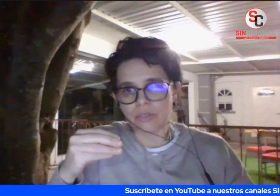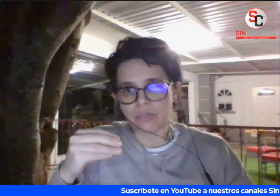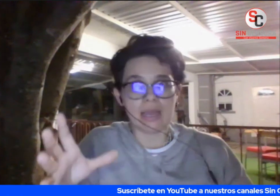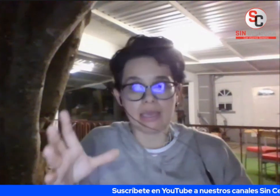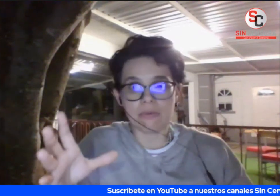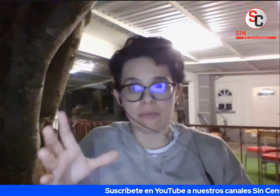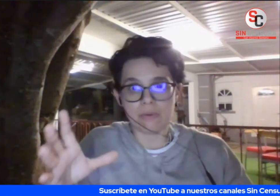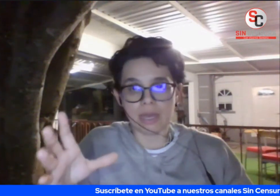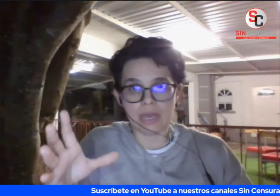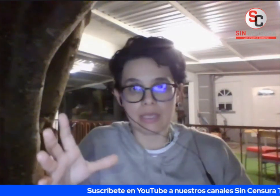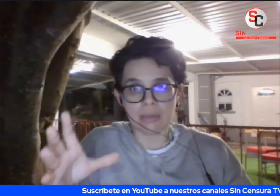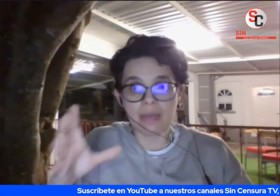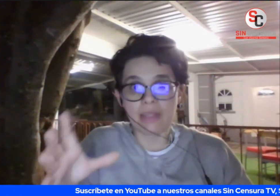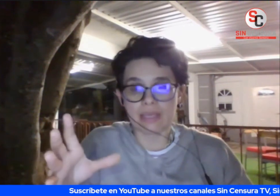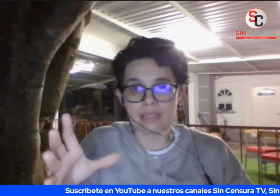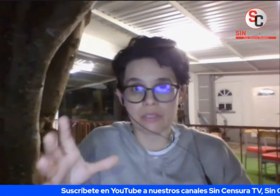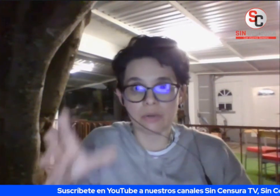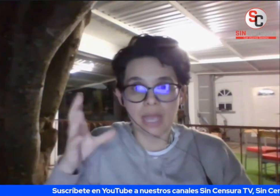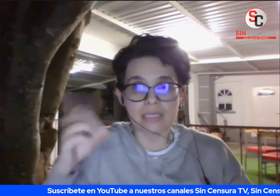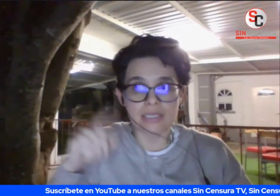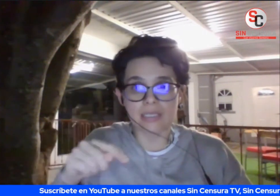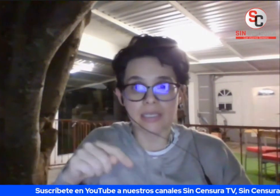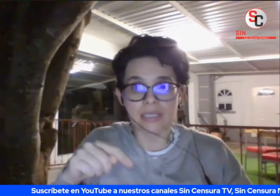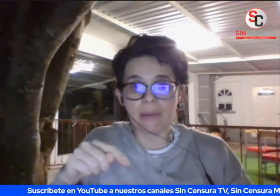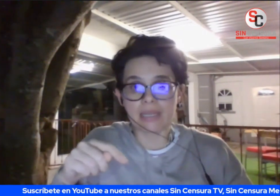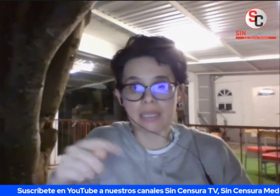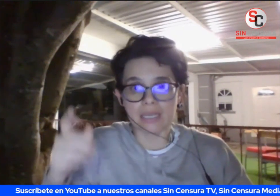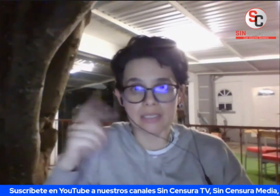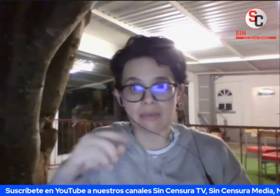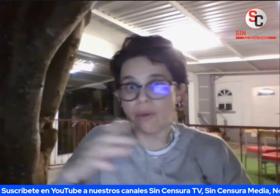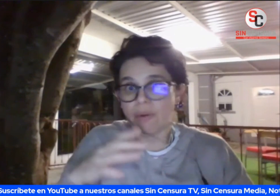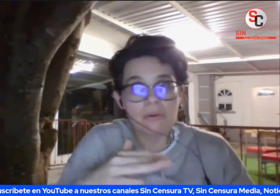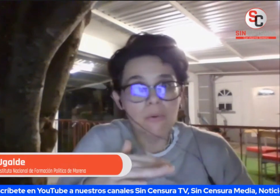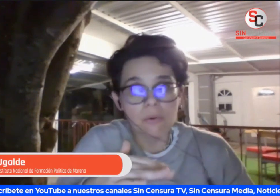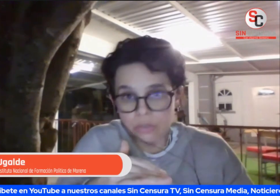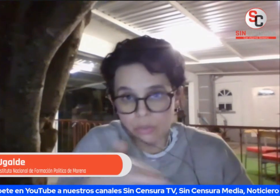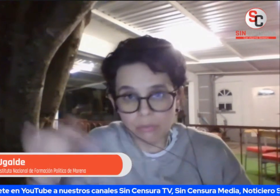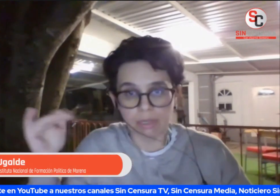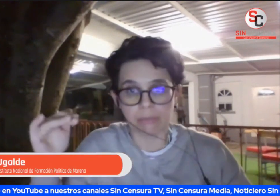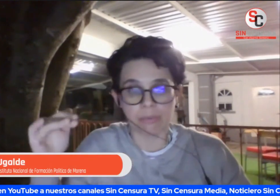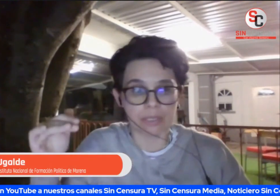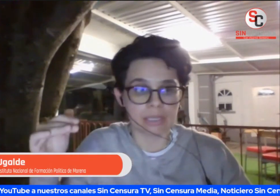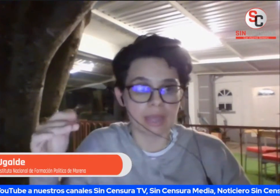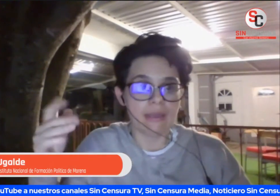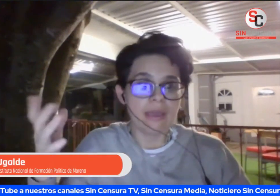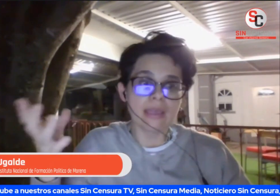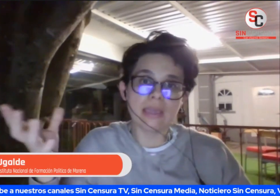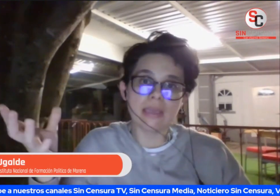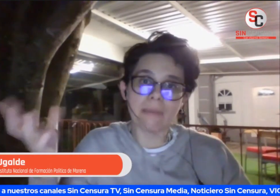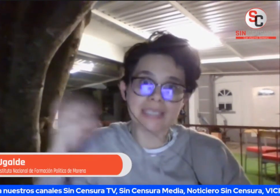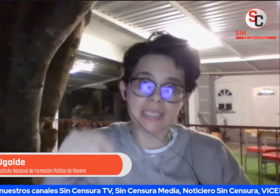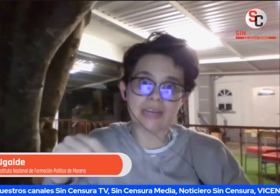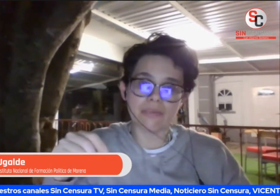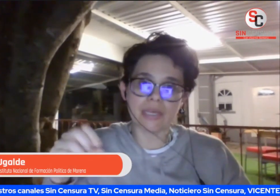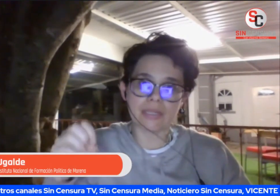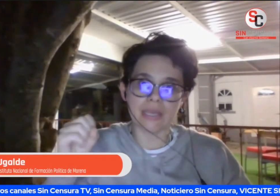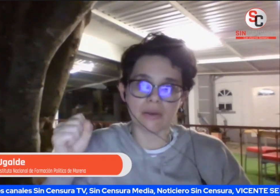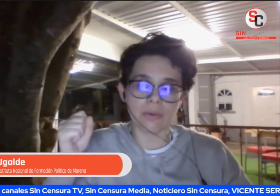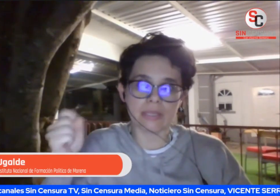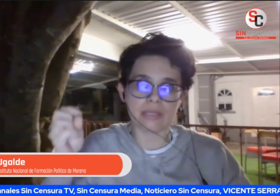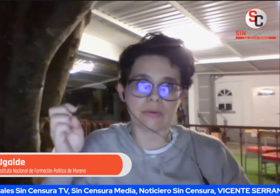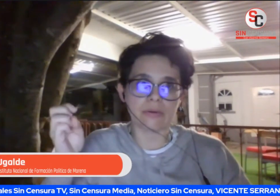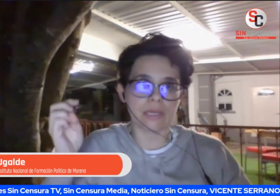haya ahí una llamada de atención a estas prácticas que fueron costumbre política y pensar, fíjate,